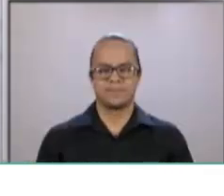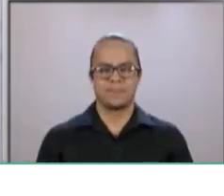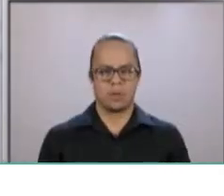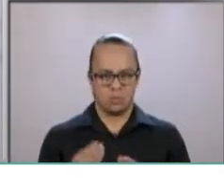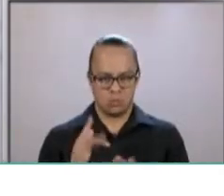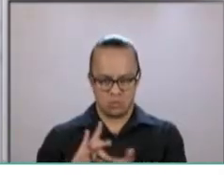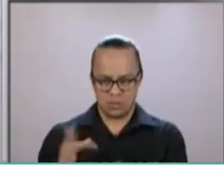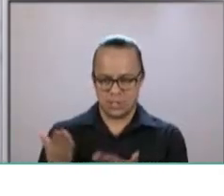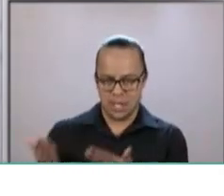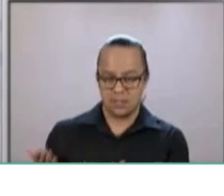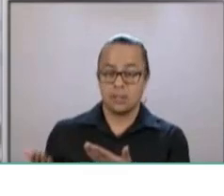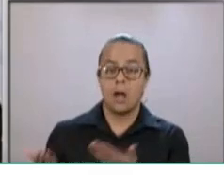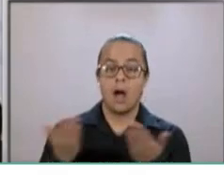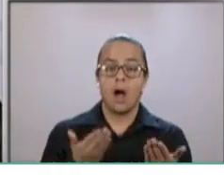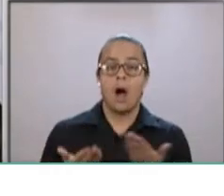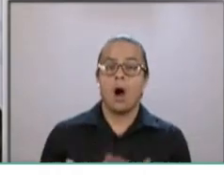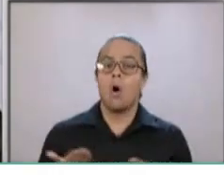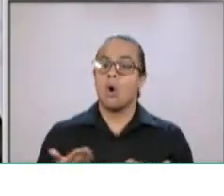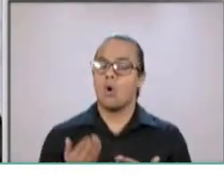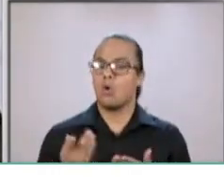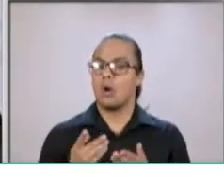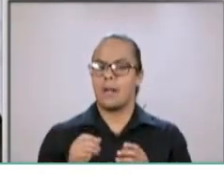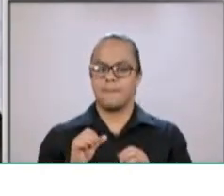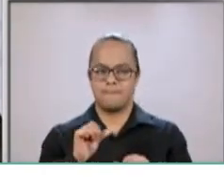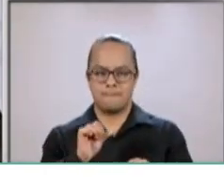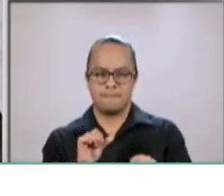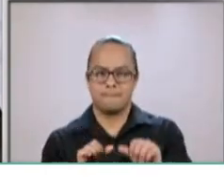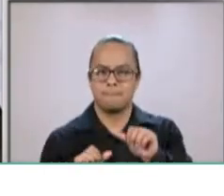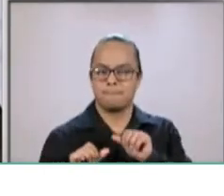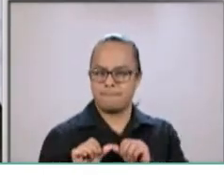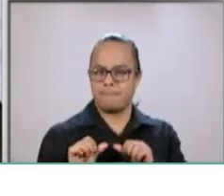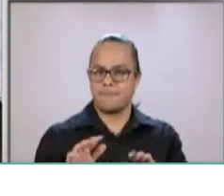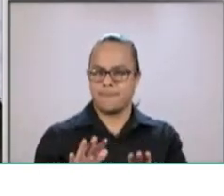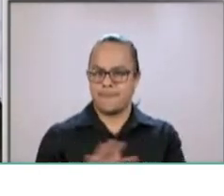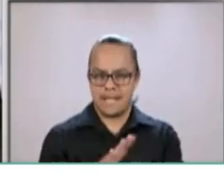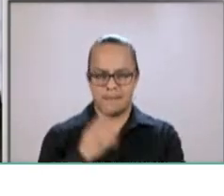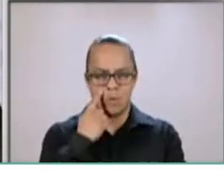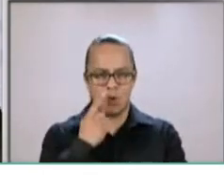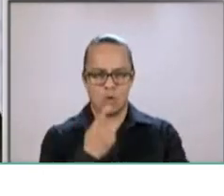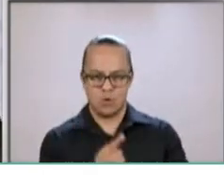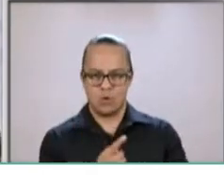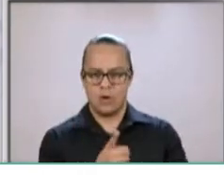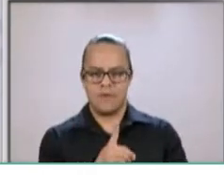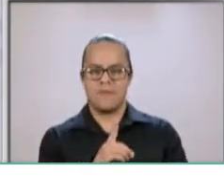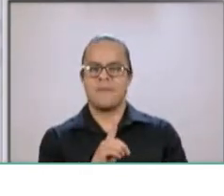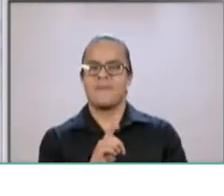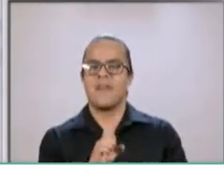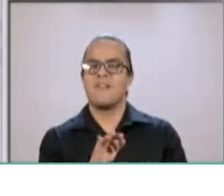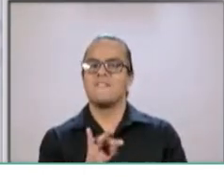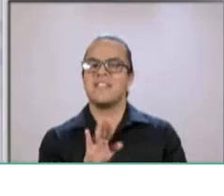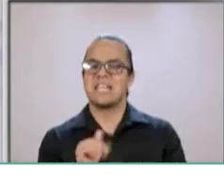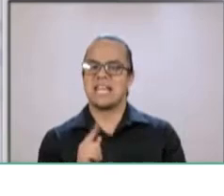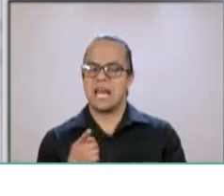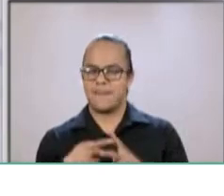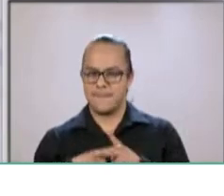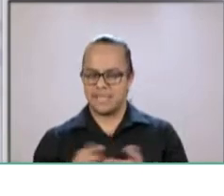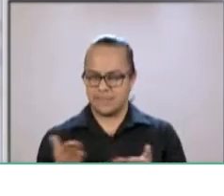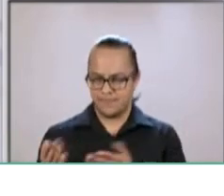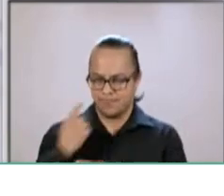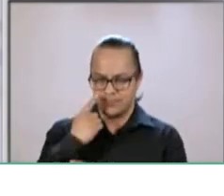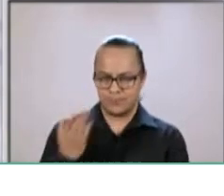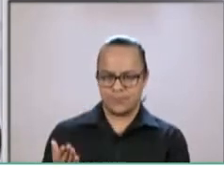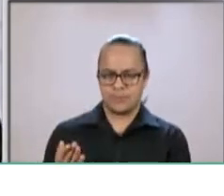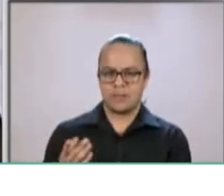la Vamos ahora a un intercambio. Voy a arrancar con la candidata Delfina Gómez. Entre sus